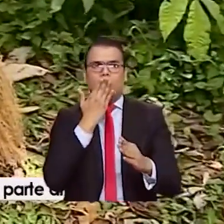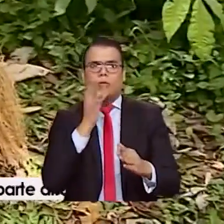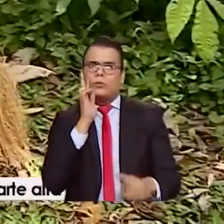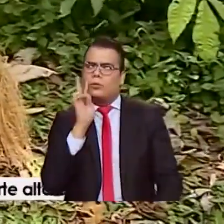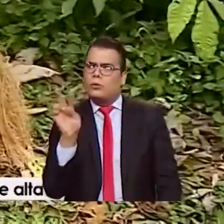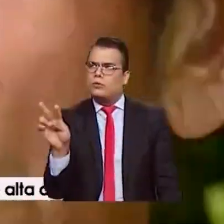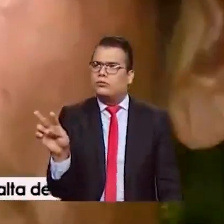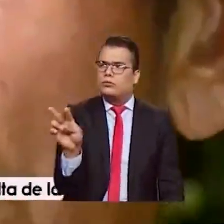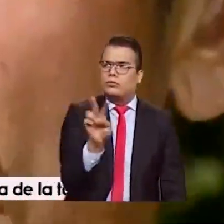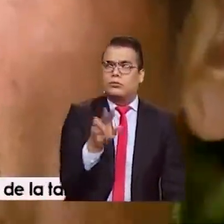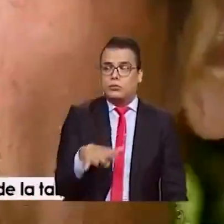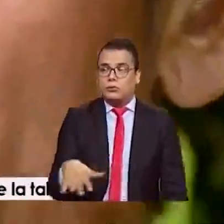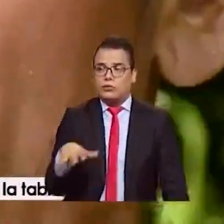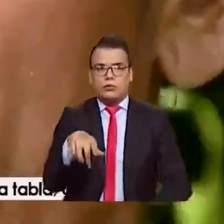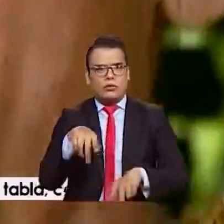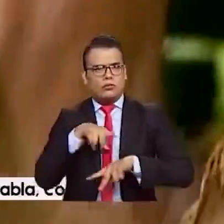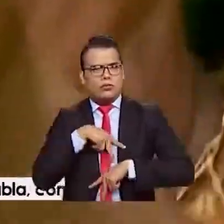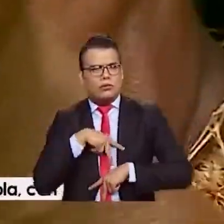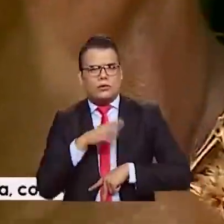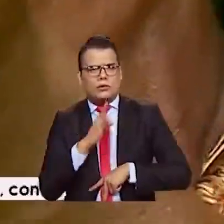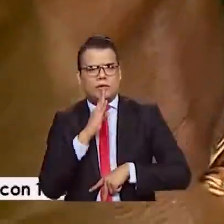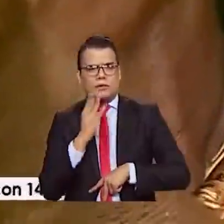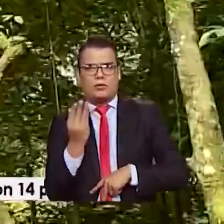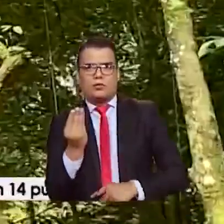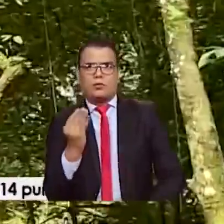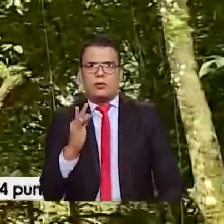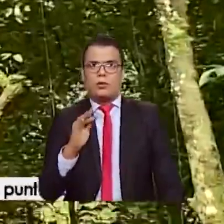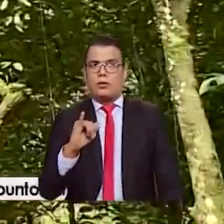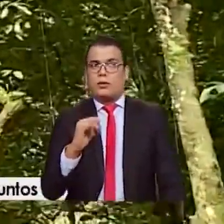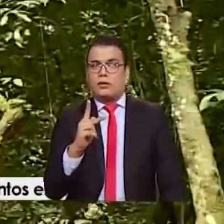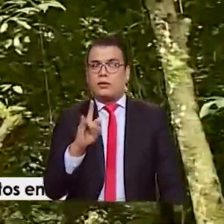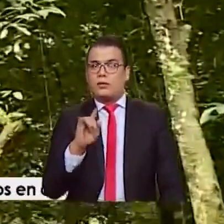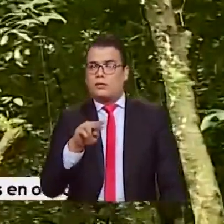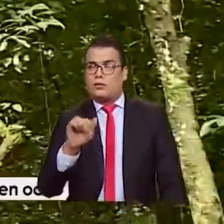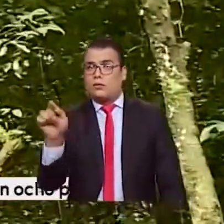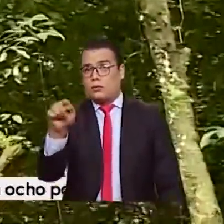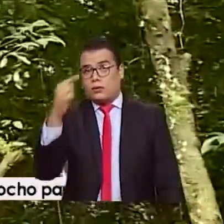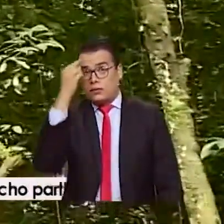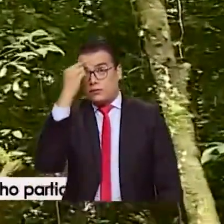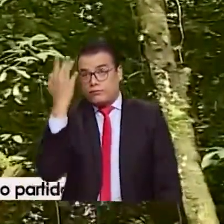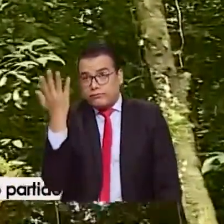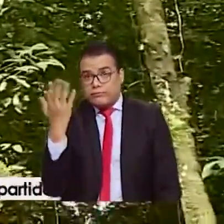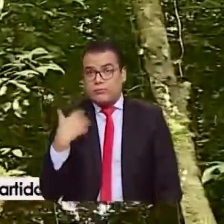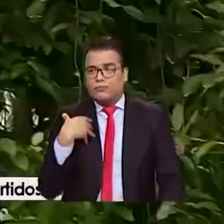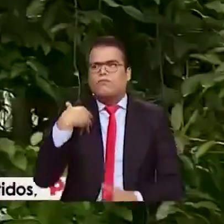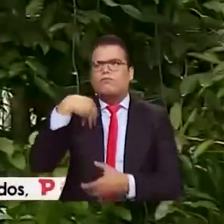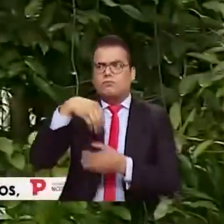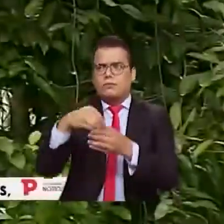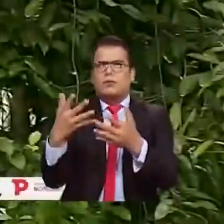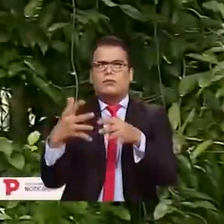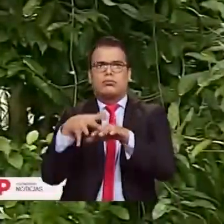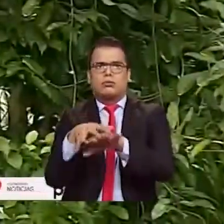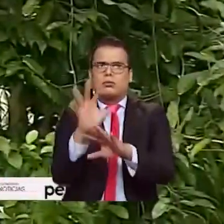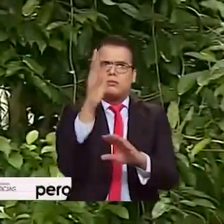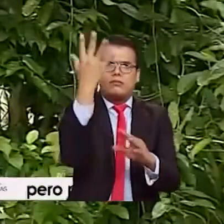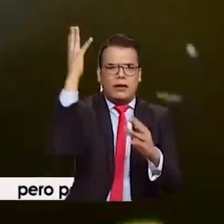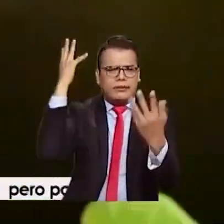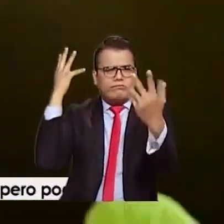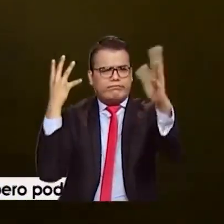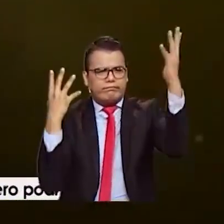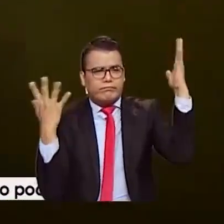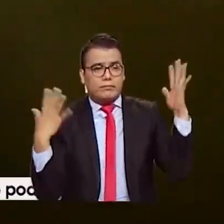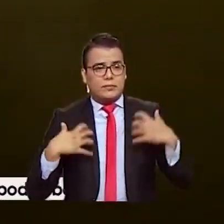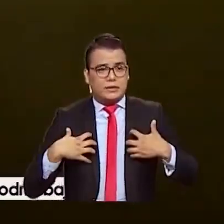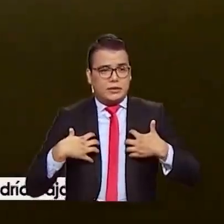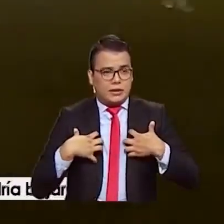zona de los Ticunas, que conciben el mundo natural como un todo, donde el hombre hace parte de las plantas, árboles, animales de monte y